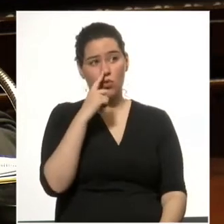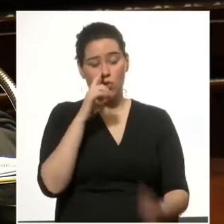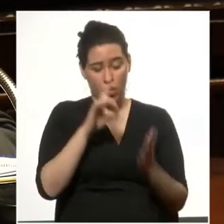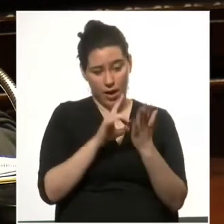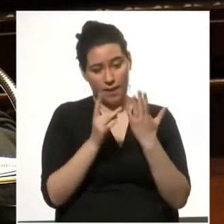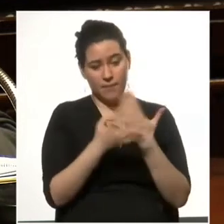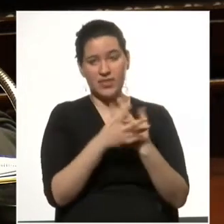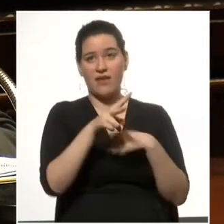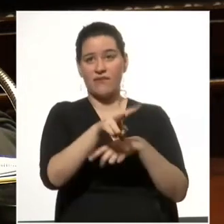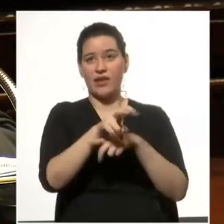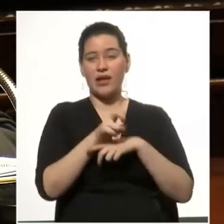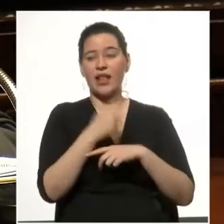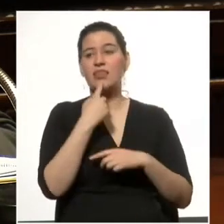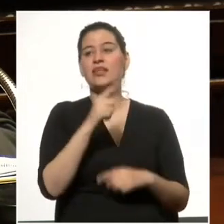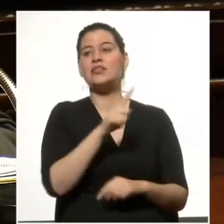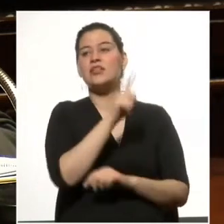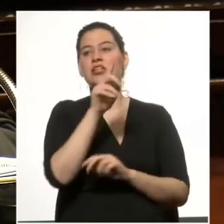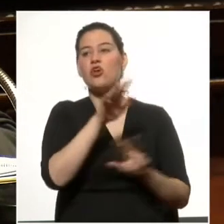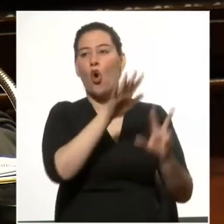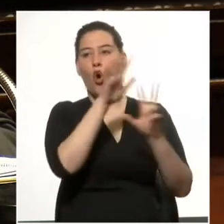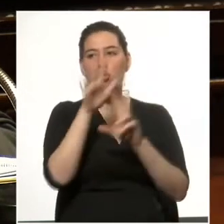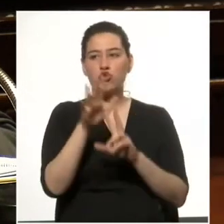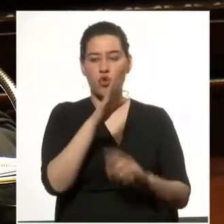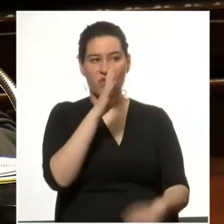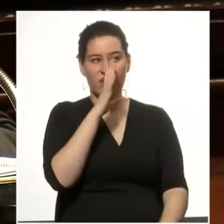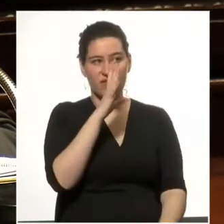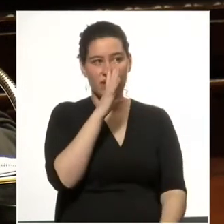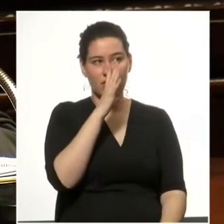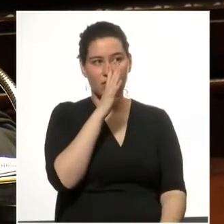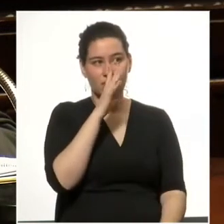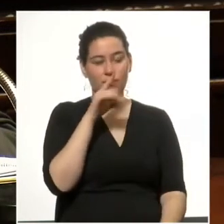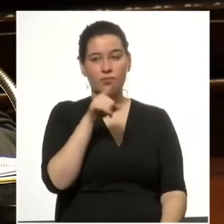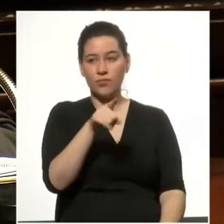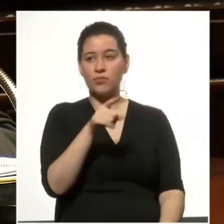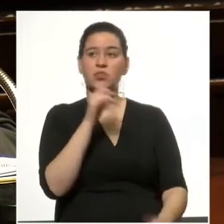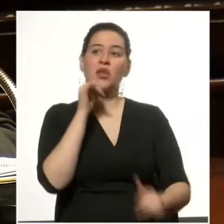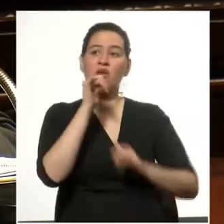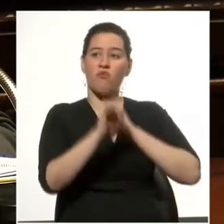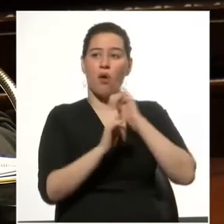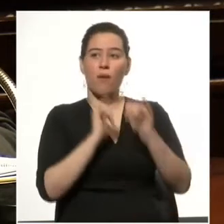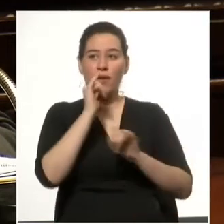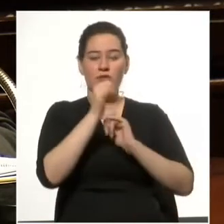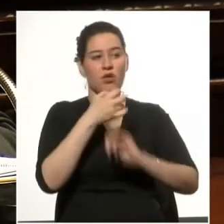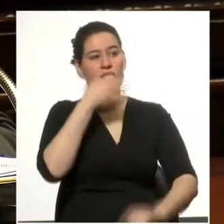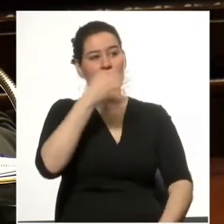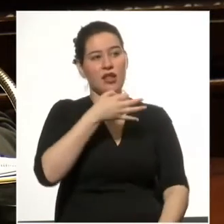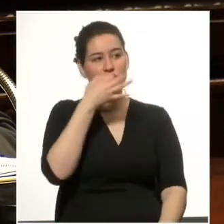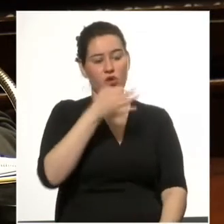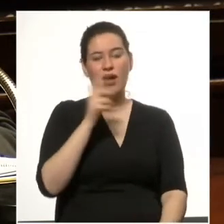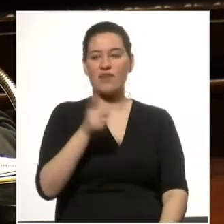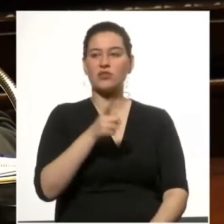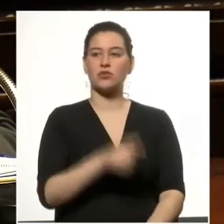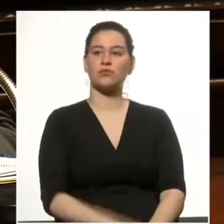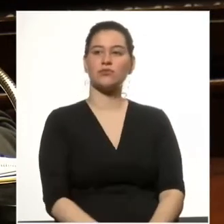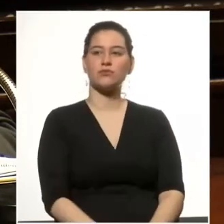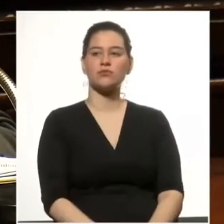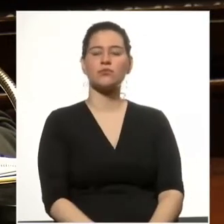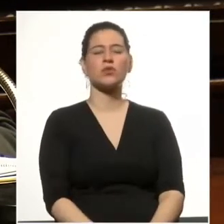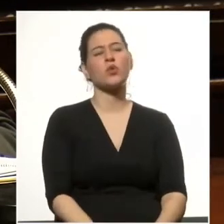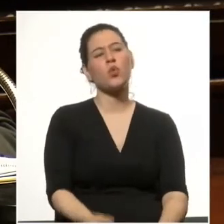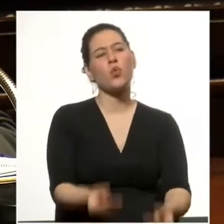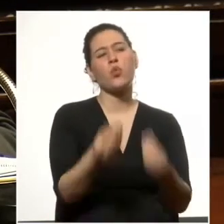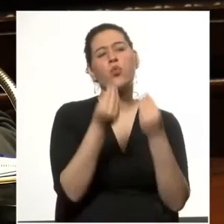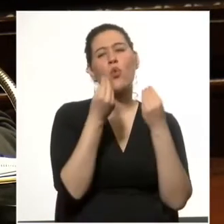fiscal, dice que el 18 de febrero el doctor Menéndez le había informado de las declaraciones de Gavazo. ¿Cuál será